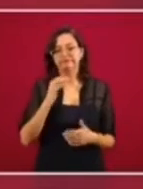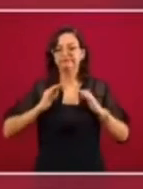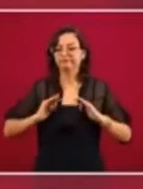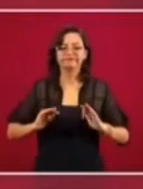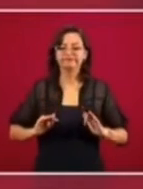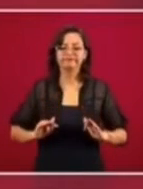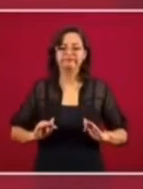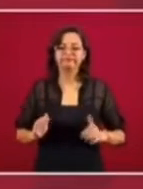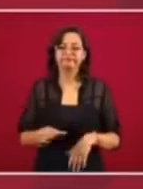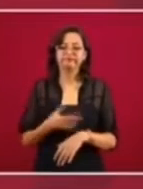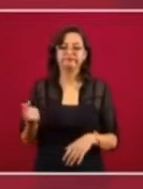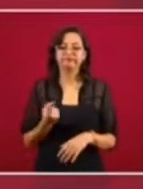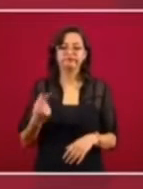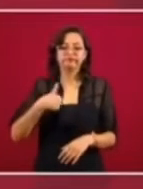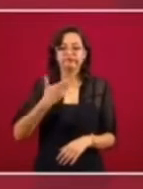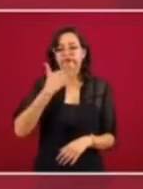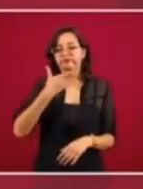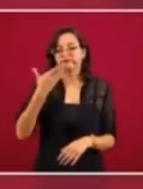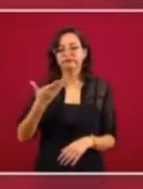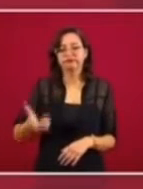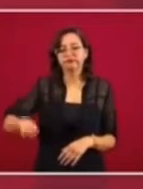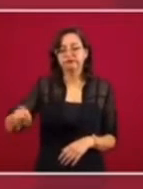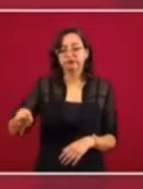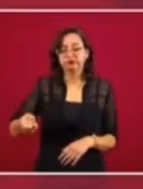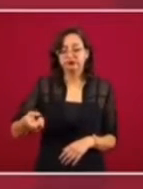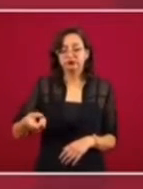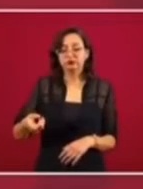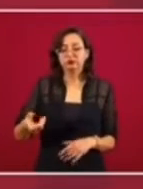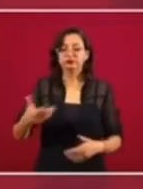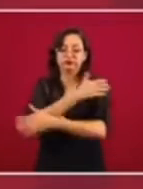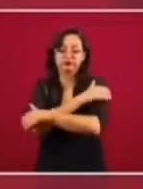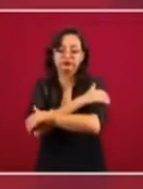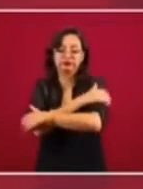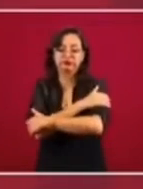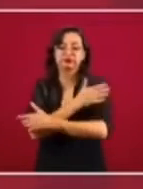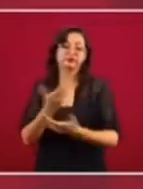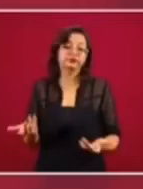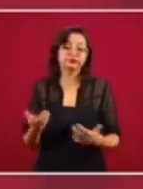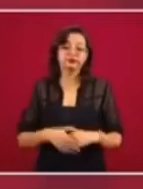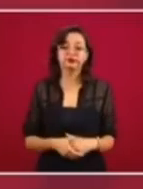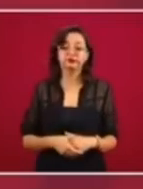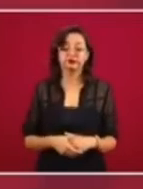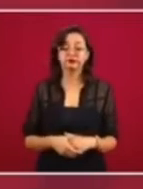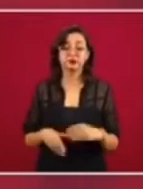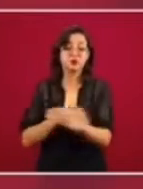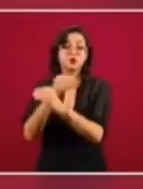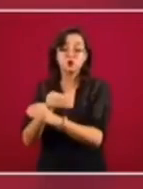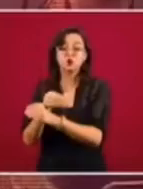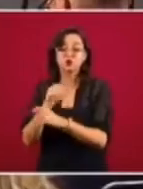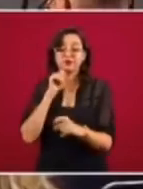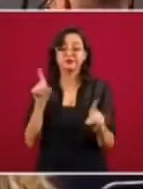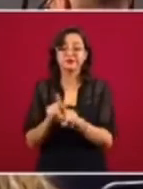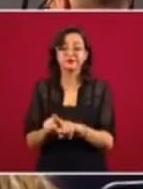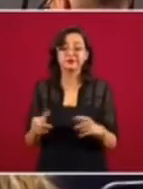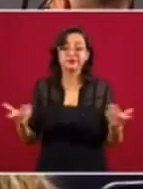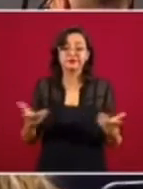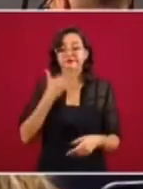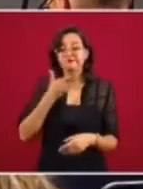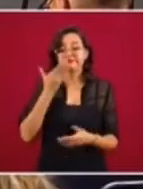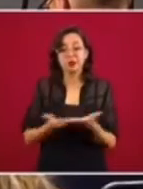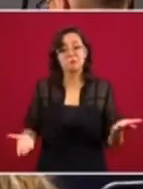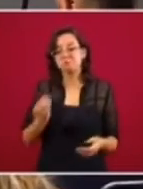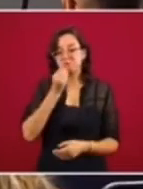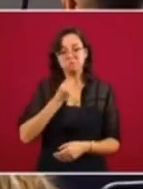porque yo estoy acostumbrado, pues, no solo a saludar, sino a abrazar y también a besar. Y ahora,